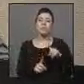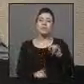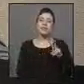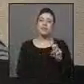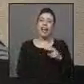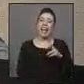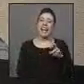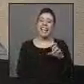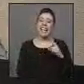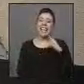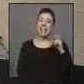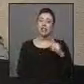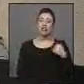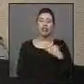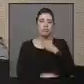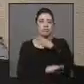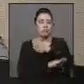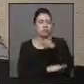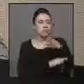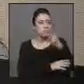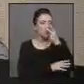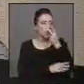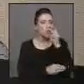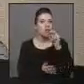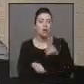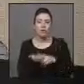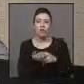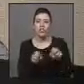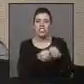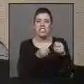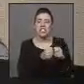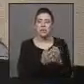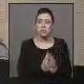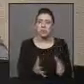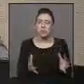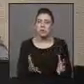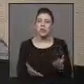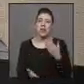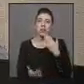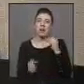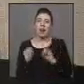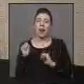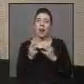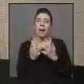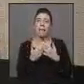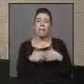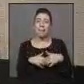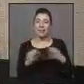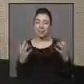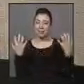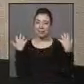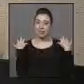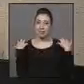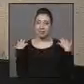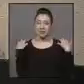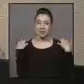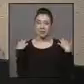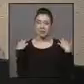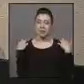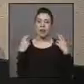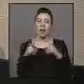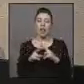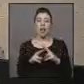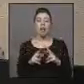personalmente he constatado los daños. Más lamentable aún es que la empresa concesionaria ha